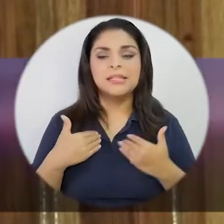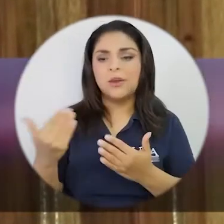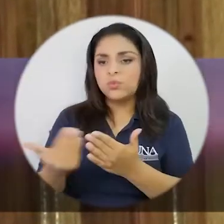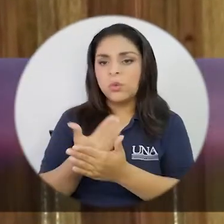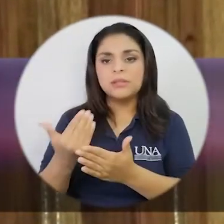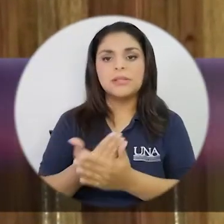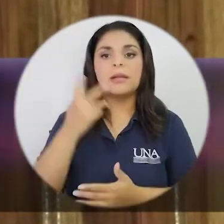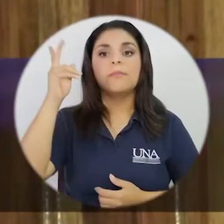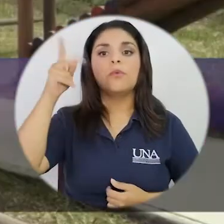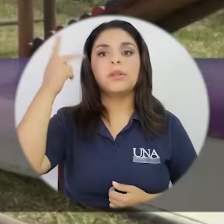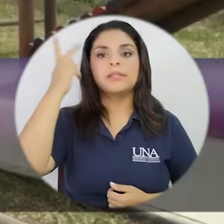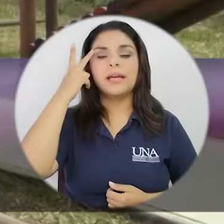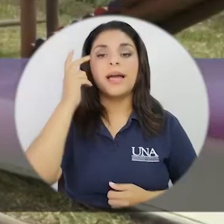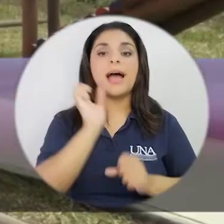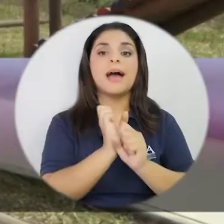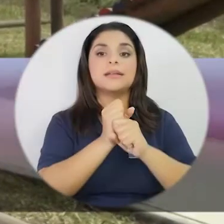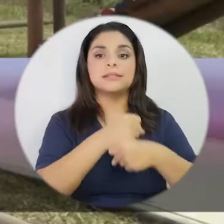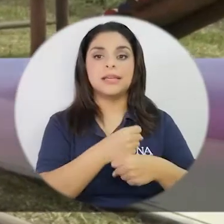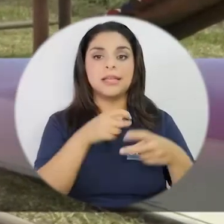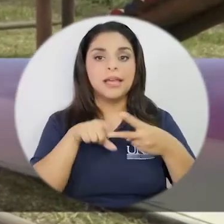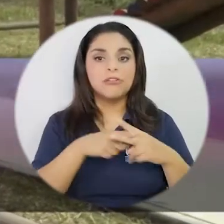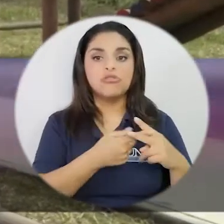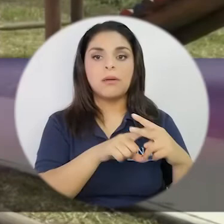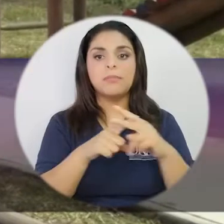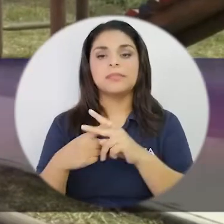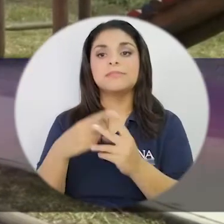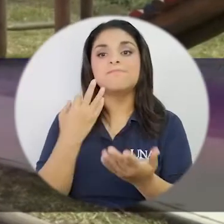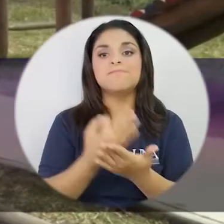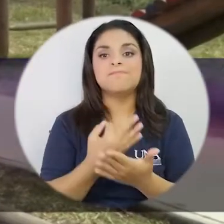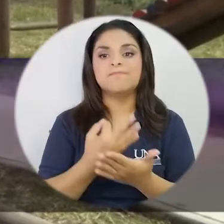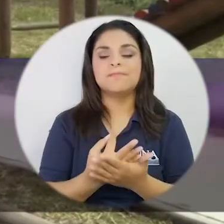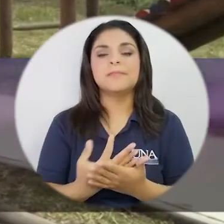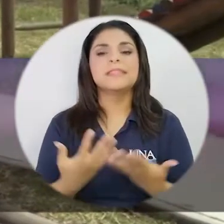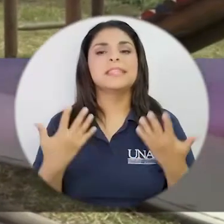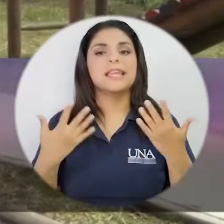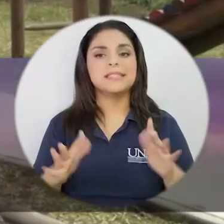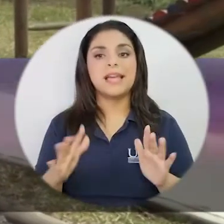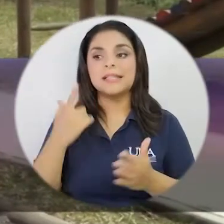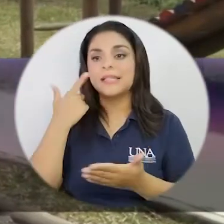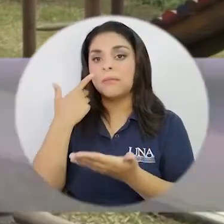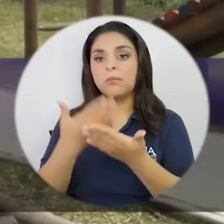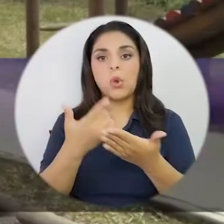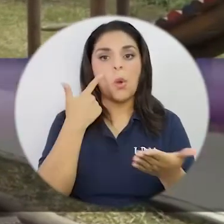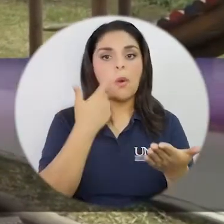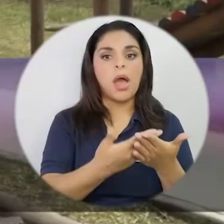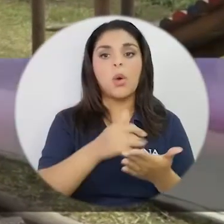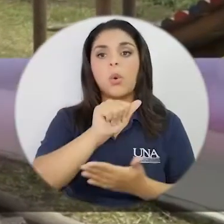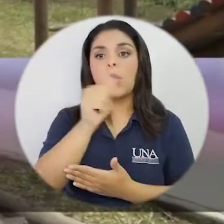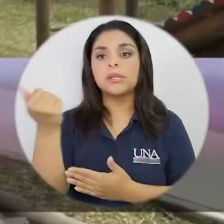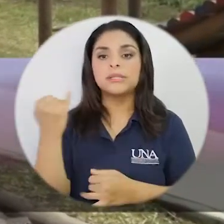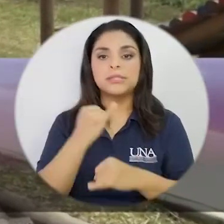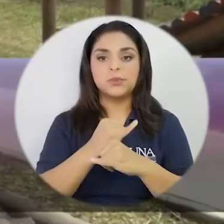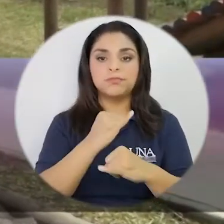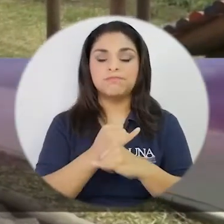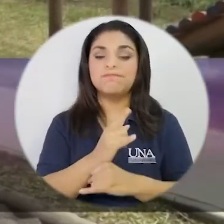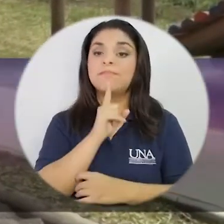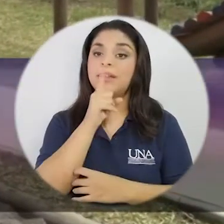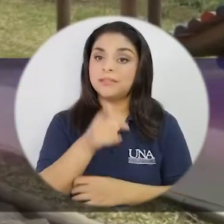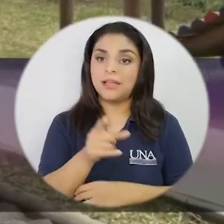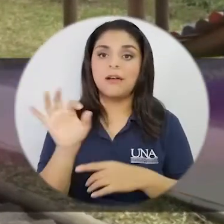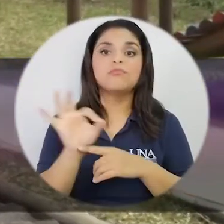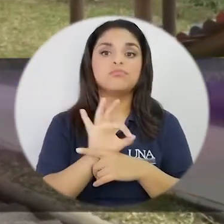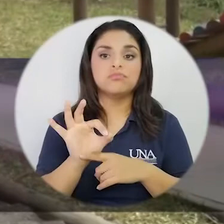actualizar políticas, crear herramientas financieras que ya se han probado en otras instituciones y